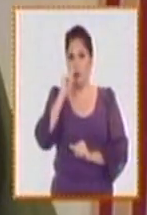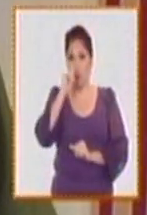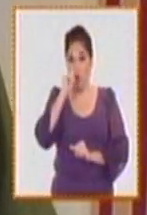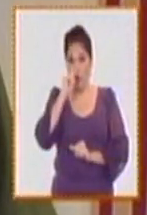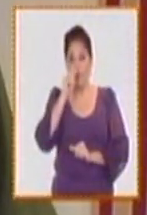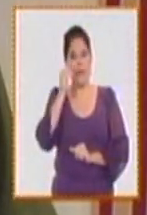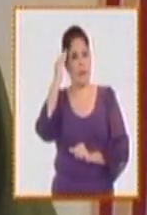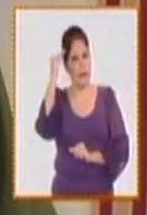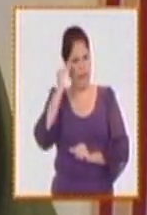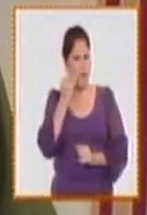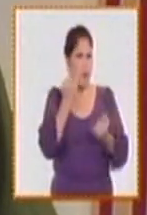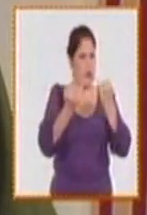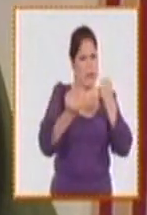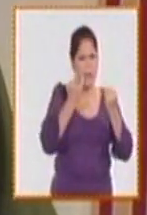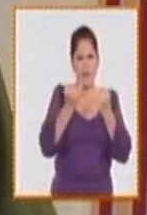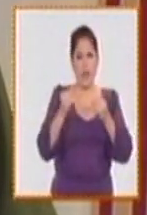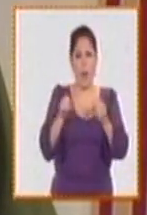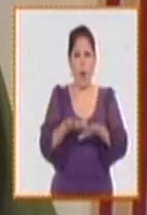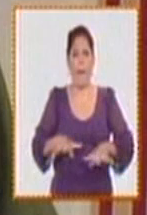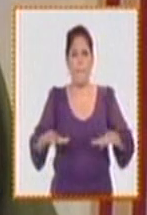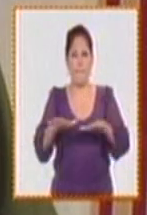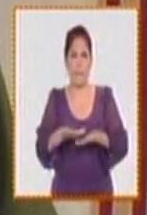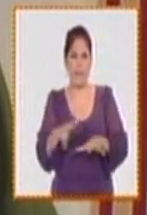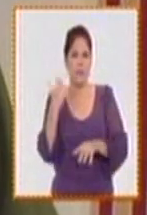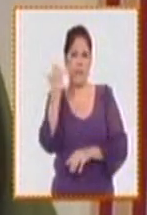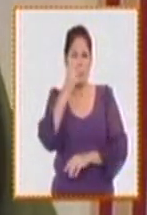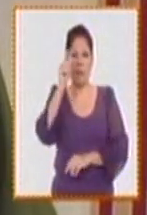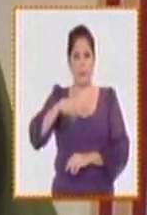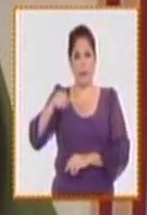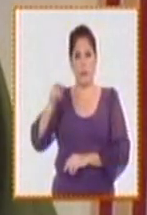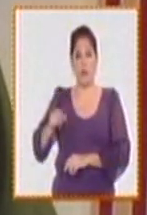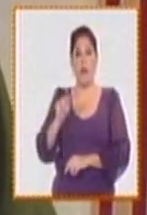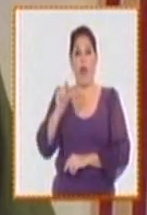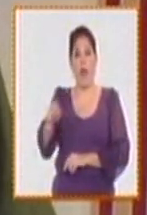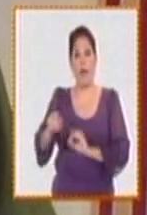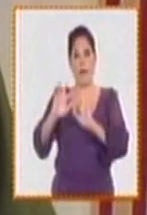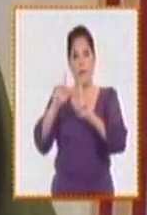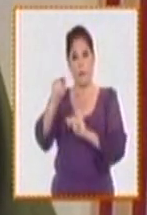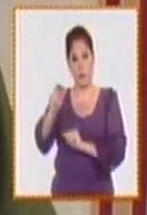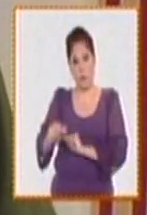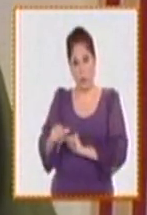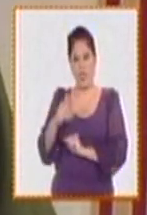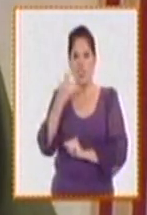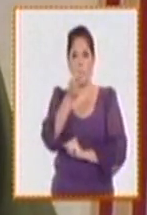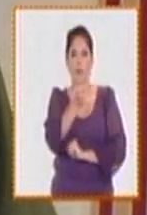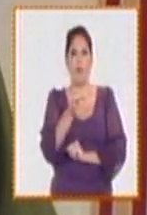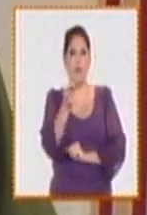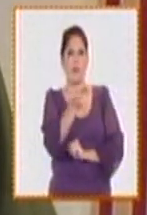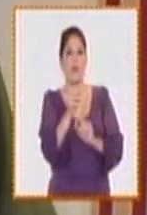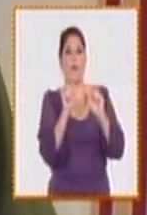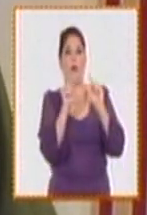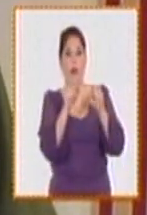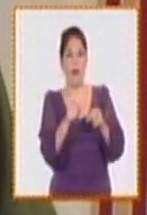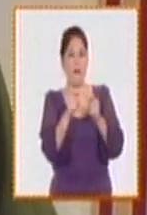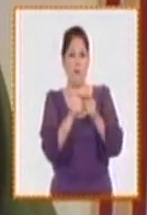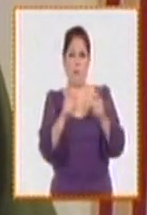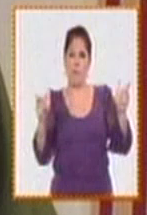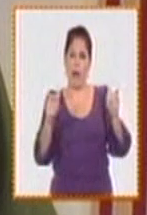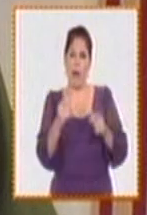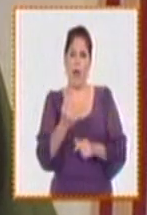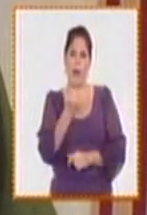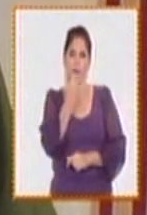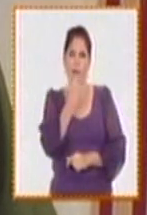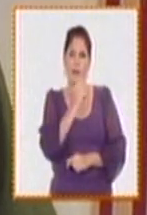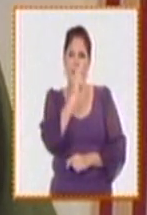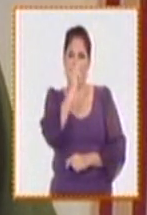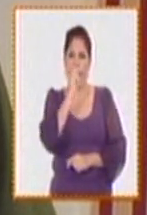bien identificados cuáles son los ambientes, cuáles son los focos delictivos, cuáles son los municipios donde tienen mayor afectación. Y